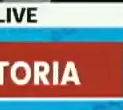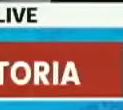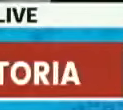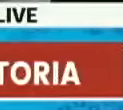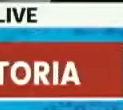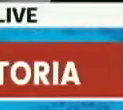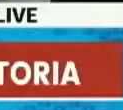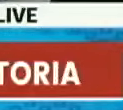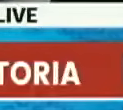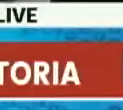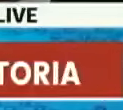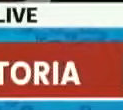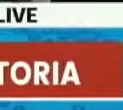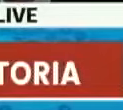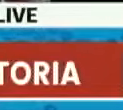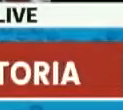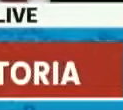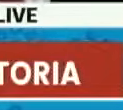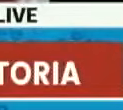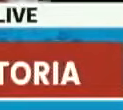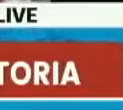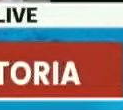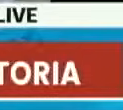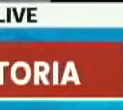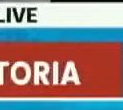Este sol